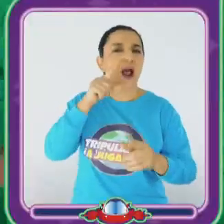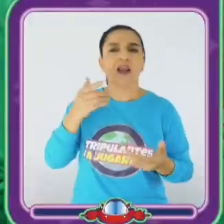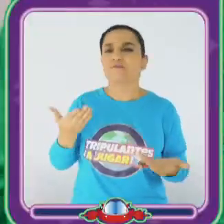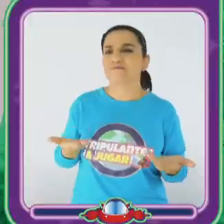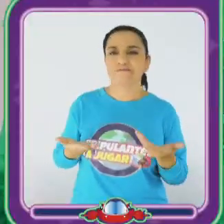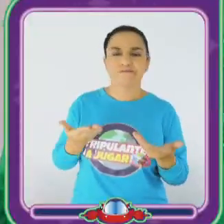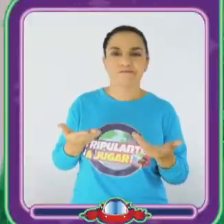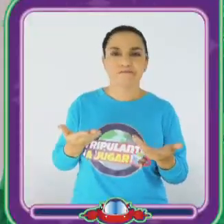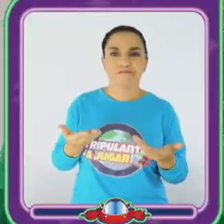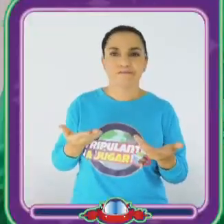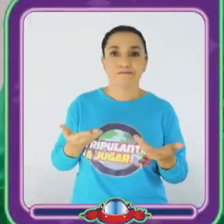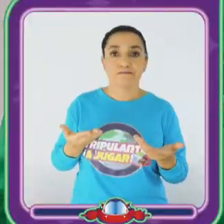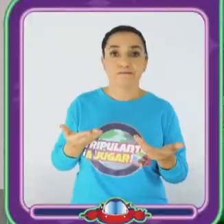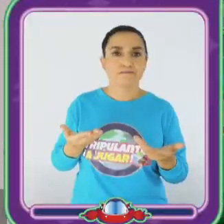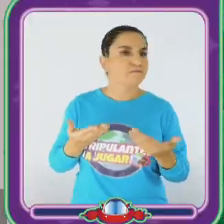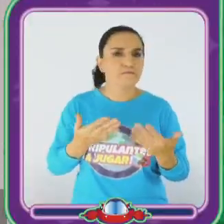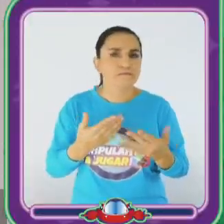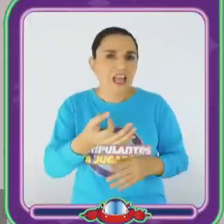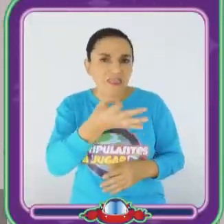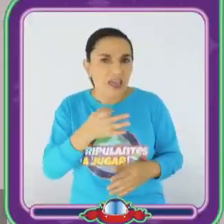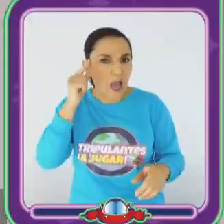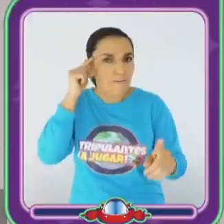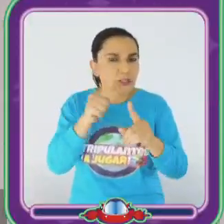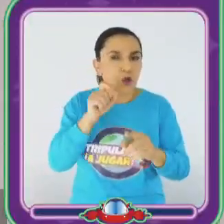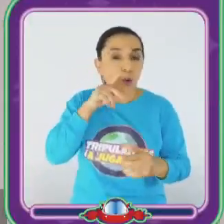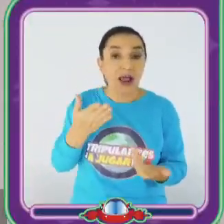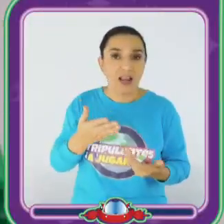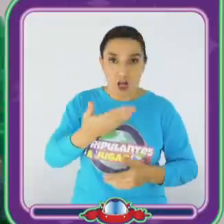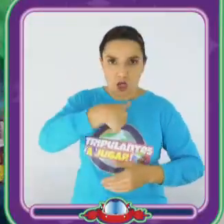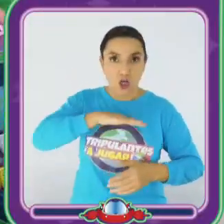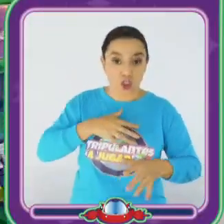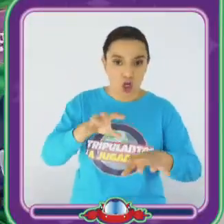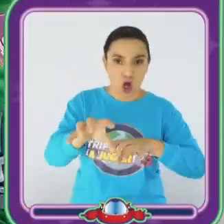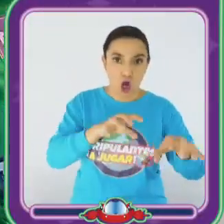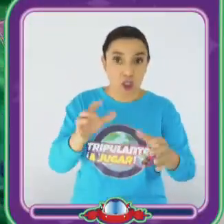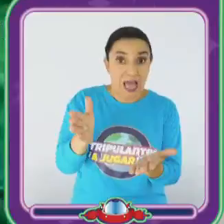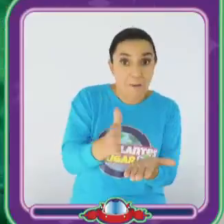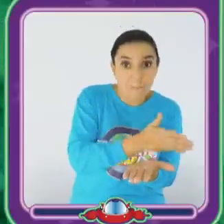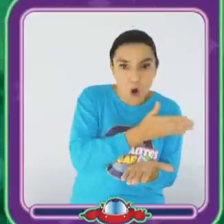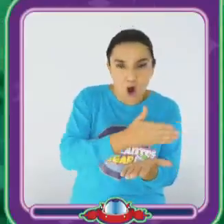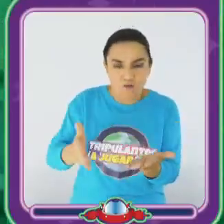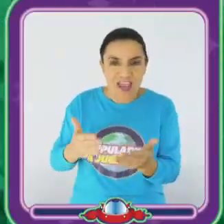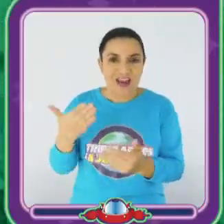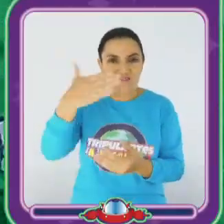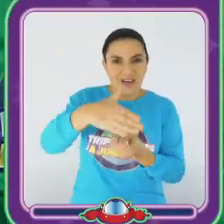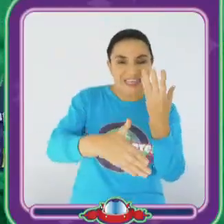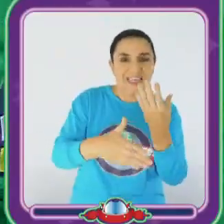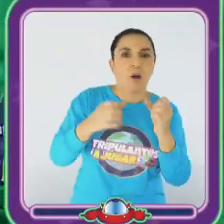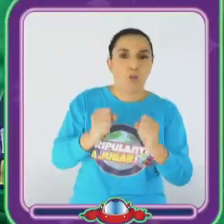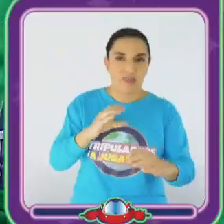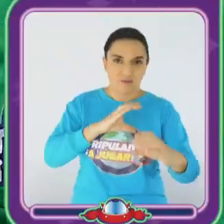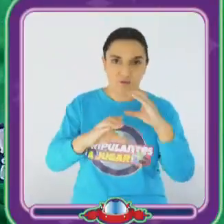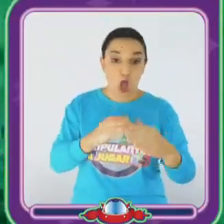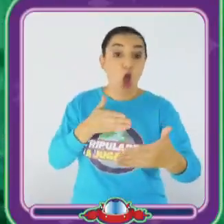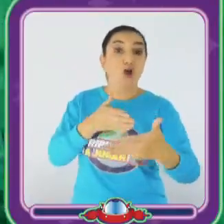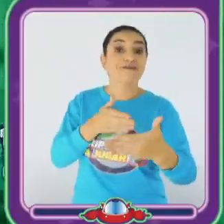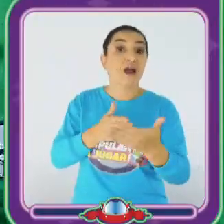misión? ¿Cuál es la misión, tripulación? Que debemos mover las cosas para que las ballenas se puedan